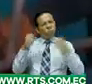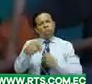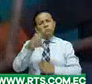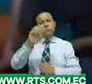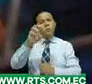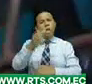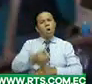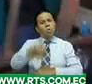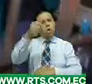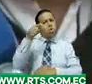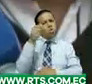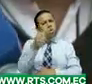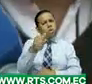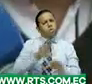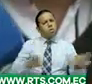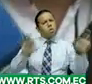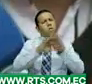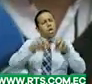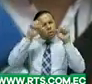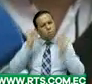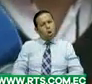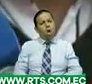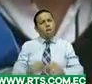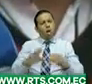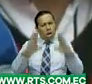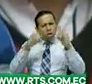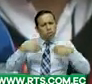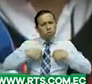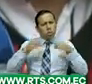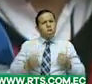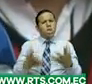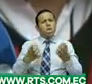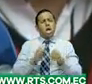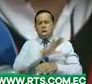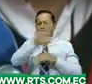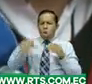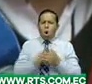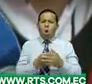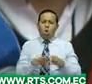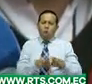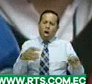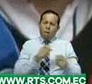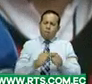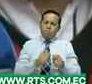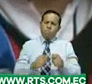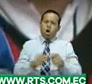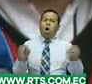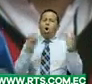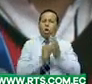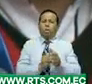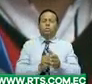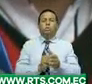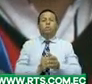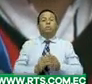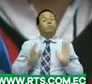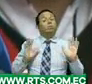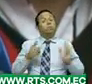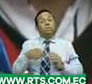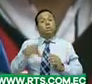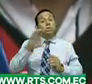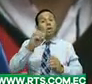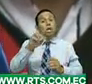los votos. Si es preciso y el CNE no garantiza los acuerdos, el día de mañana a las